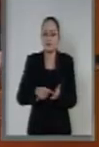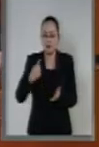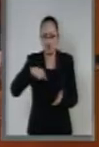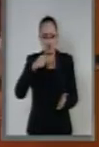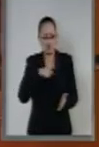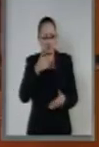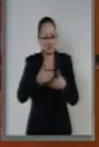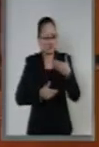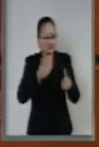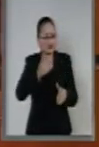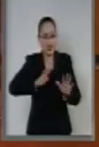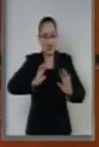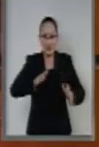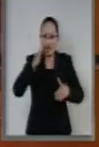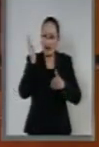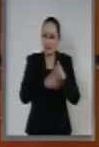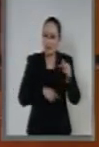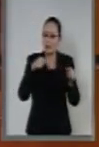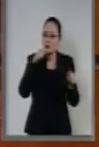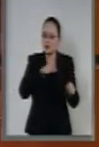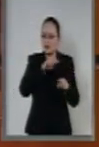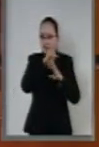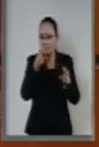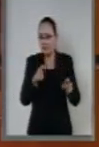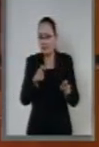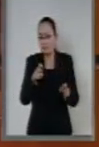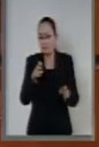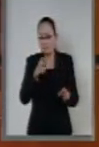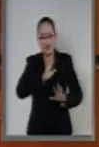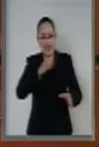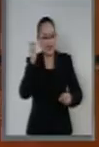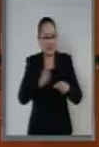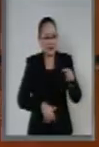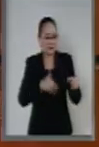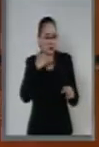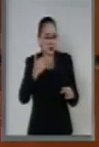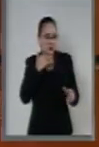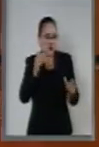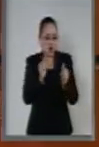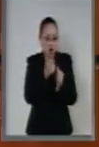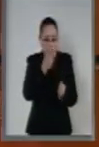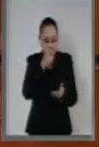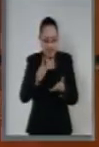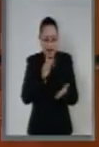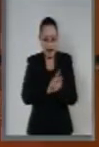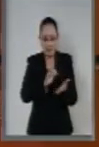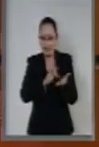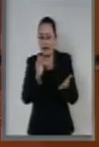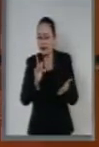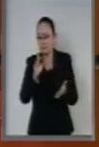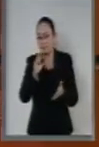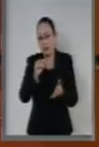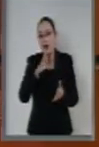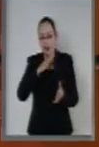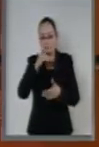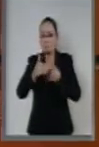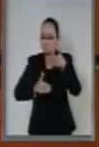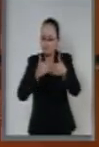y terminar con la corrupción con esta ley hay avances muy importantes